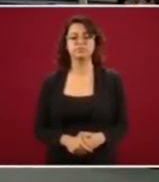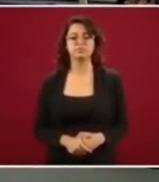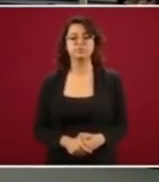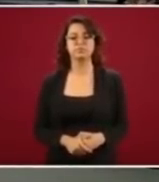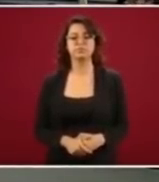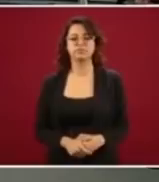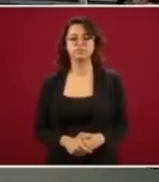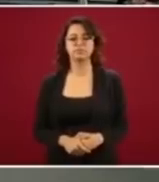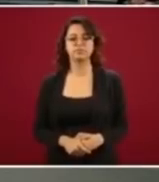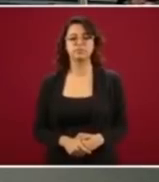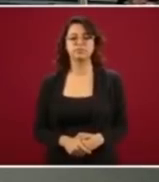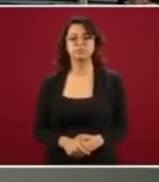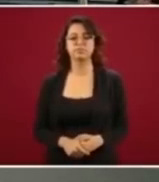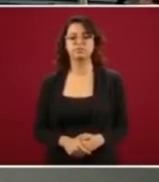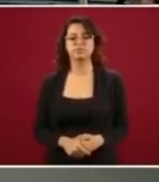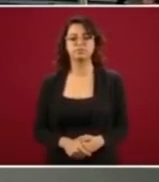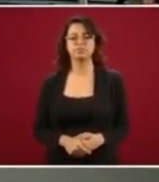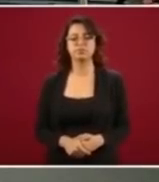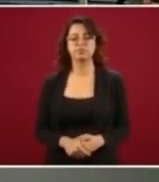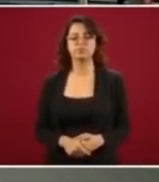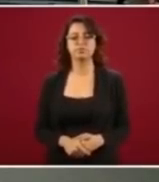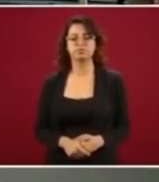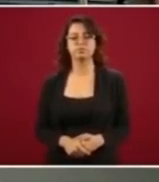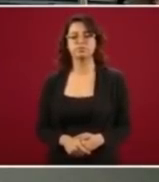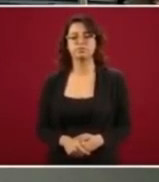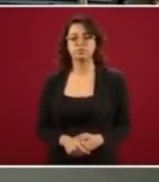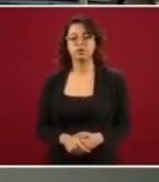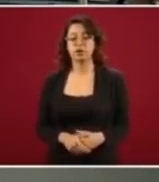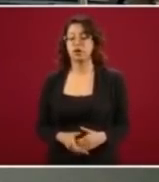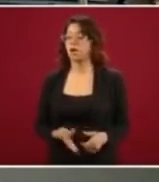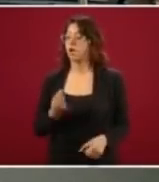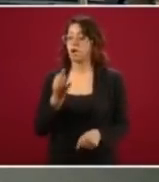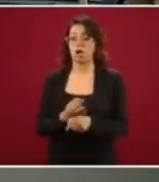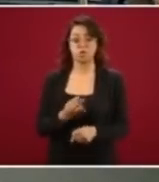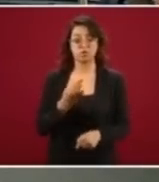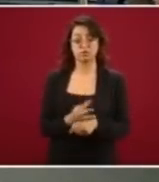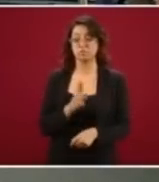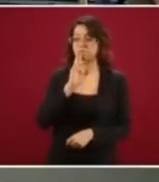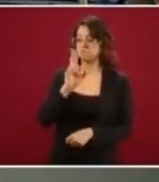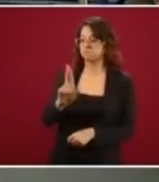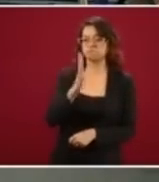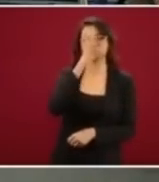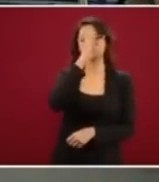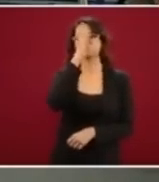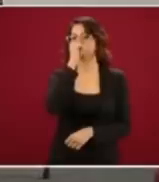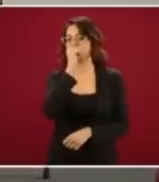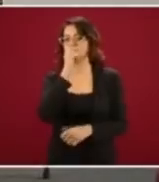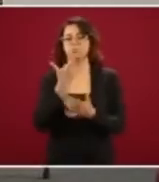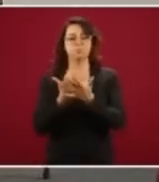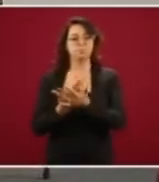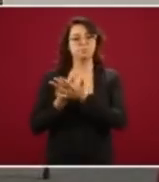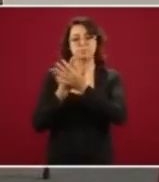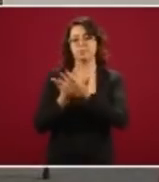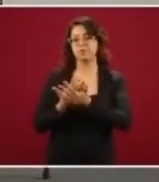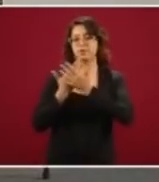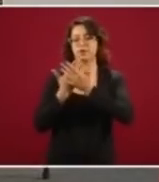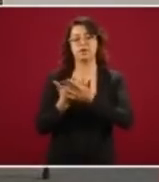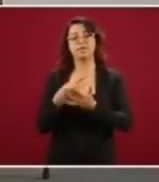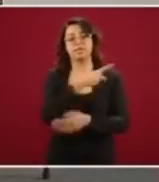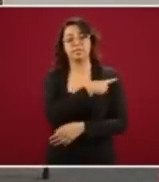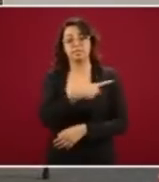presidente. Todavía sería precipitado decirlo, tiene que confirmarse que se trata de